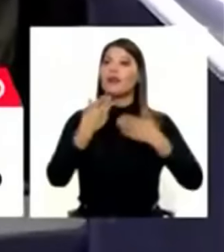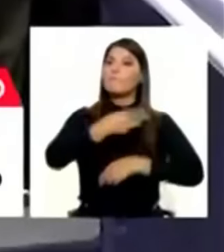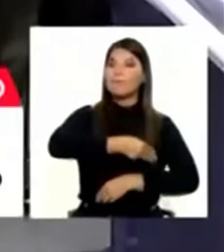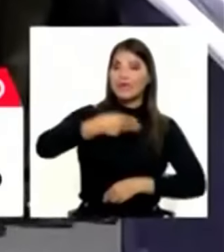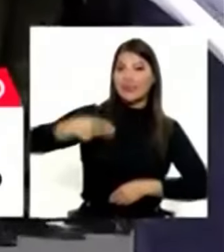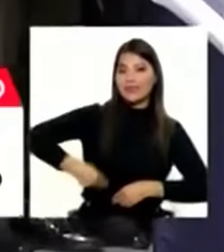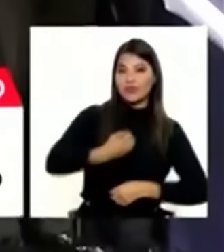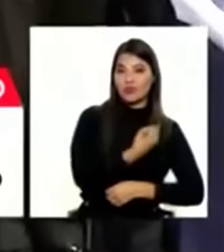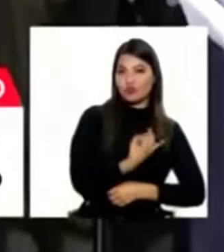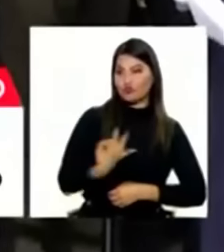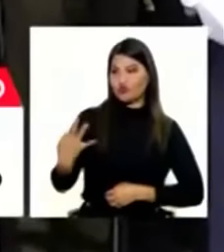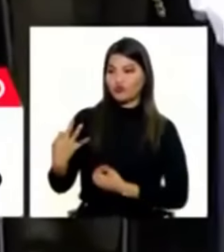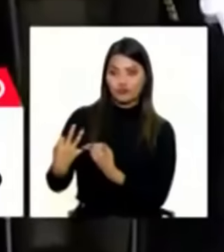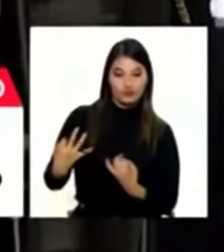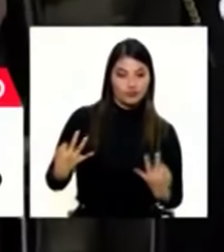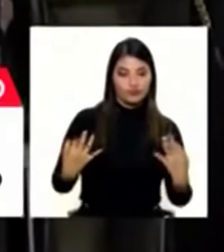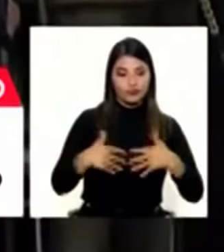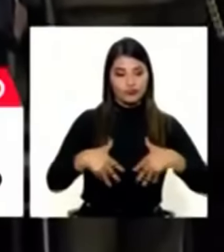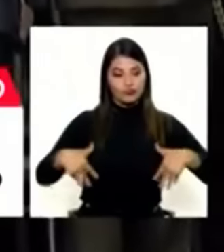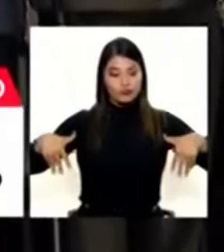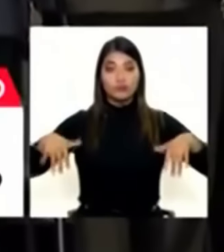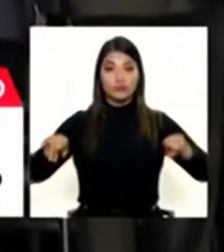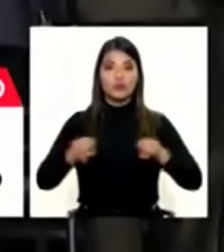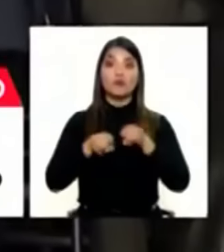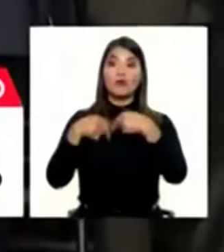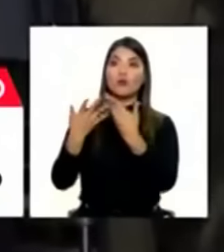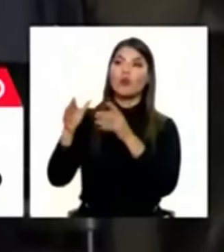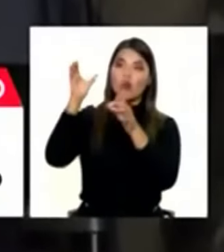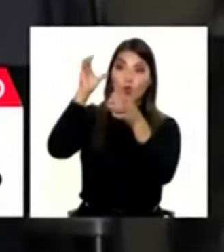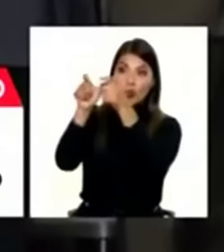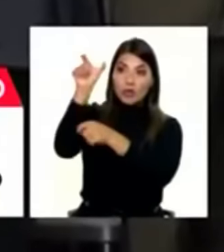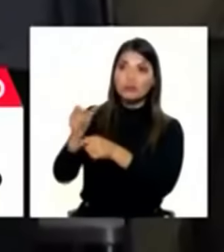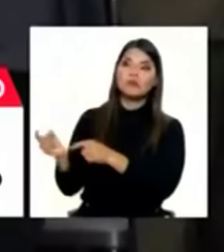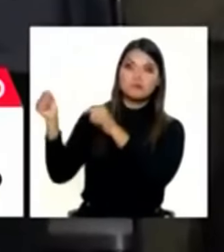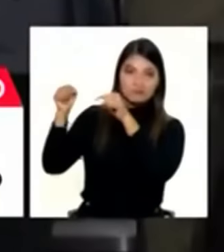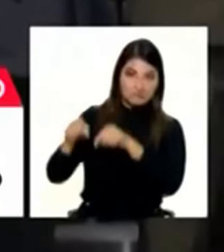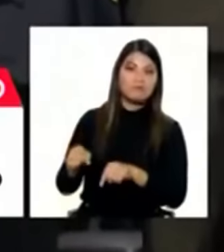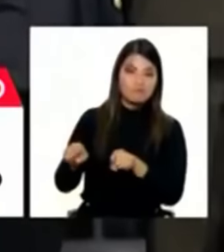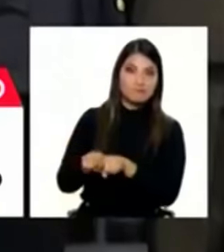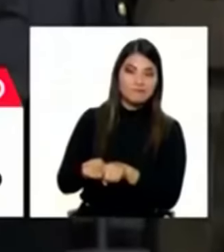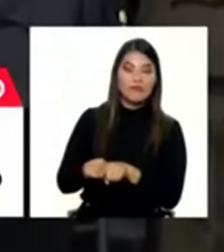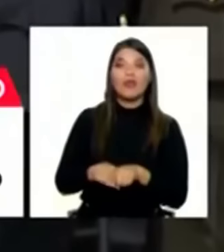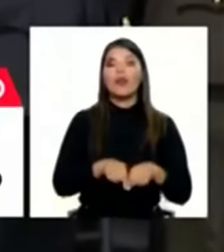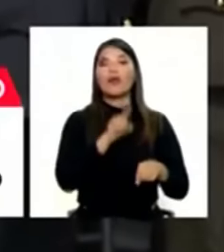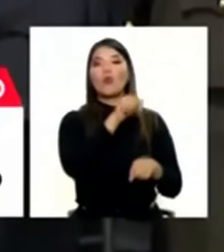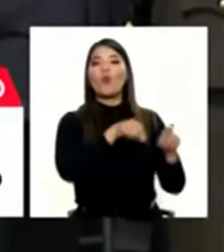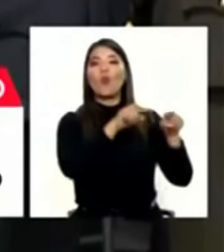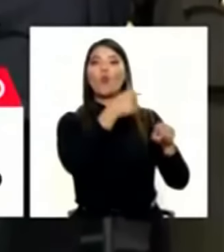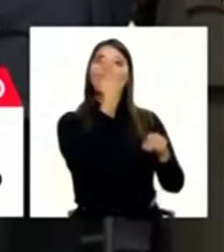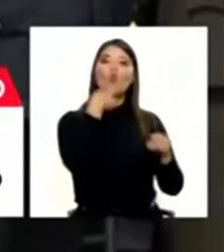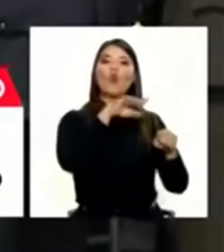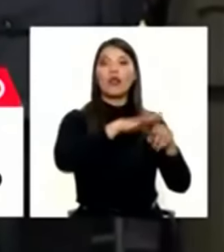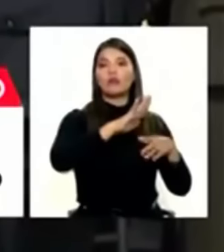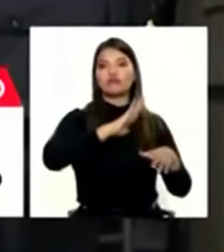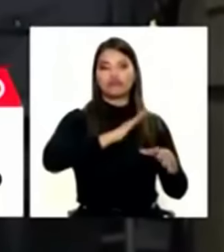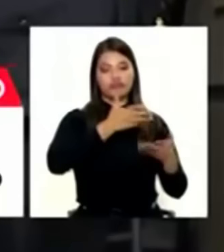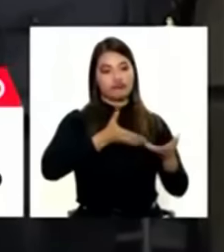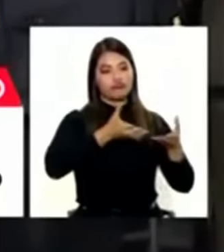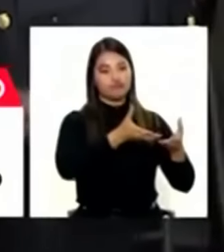Estado. Asimismo, participan de esta ceremonia congresistas de la República, también miembros del cuerpo